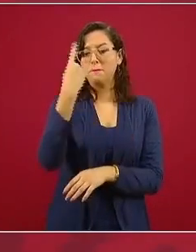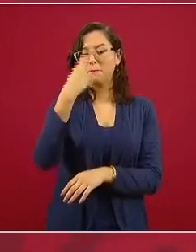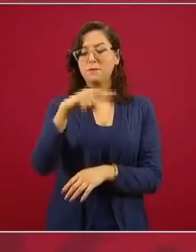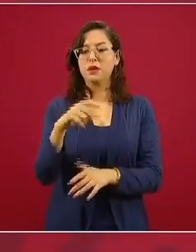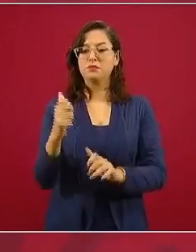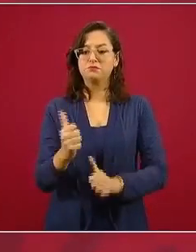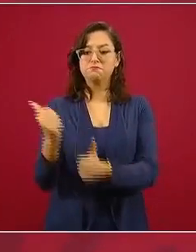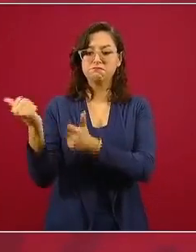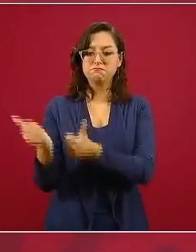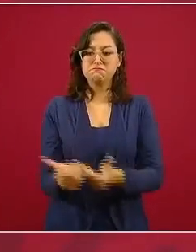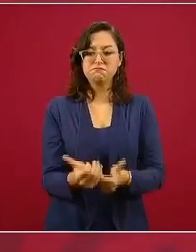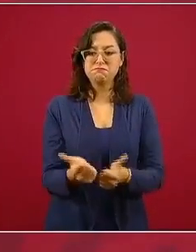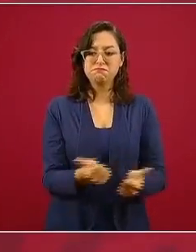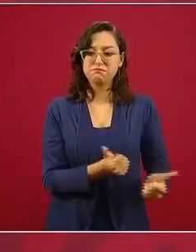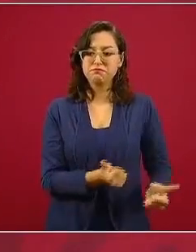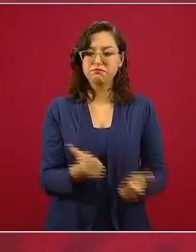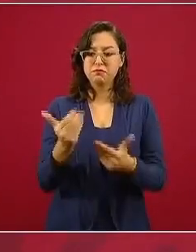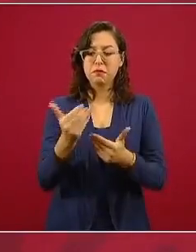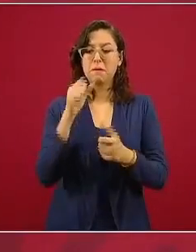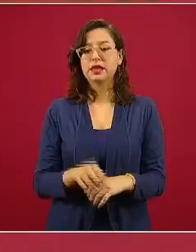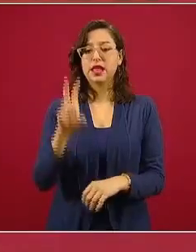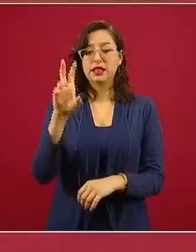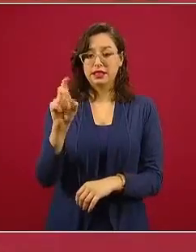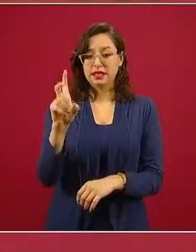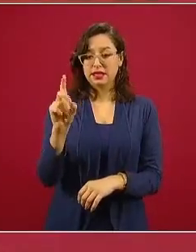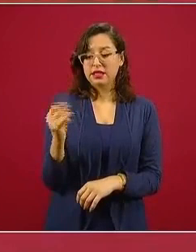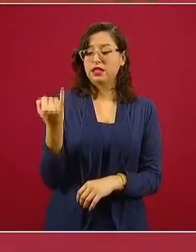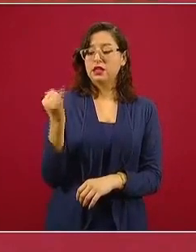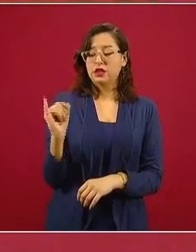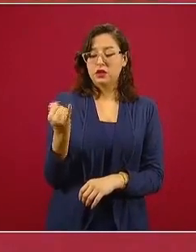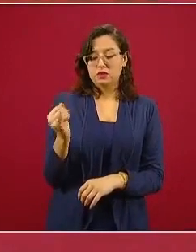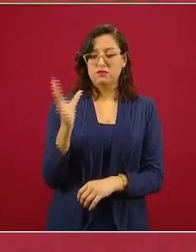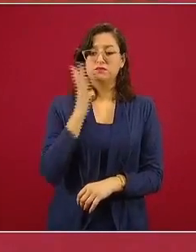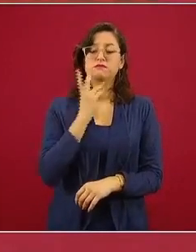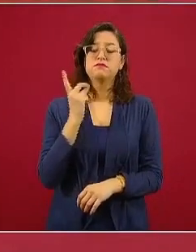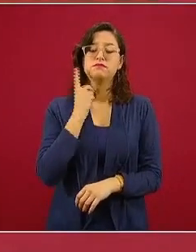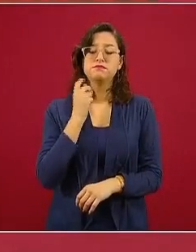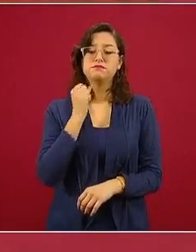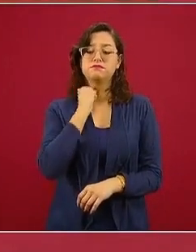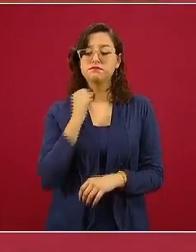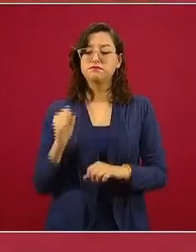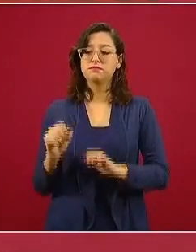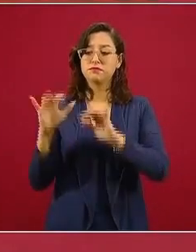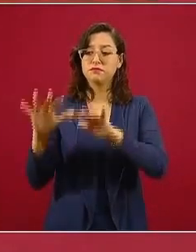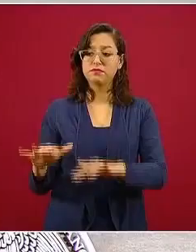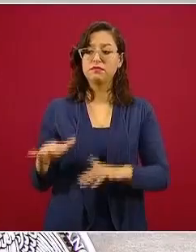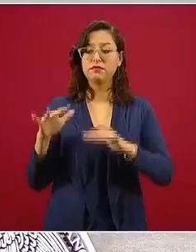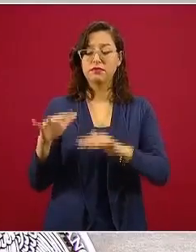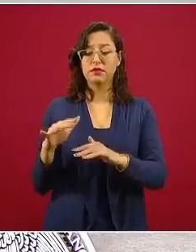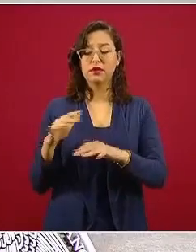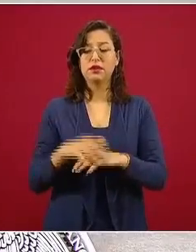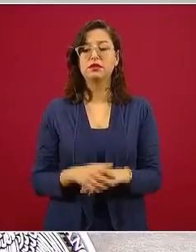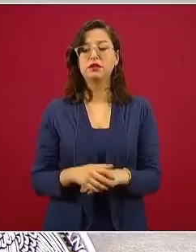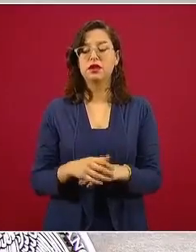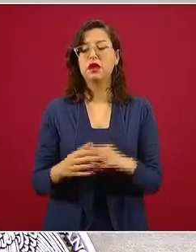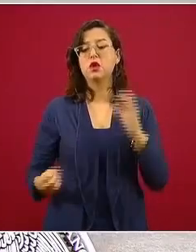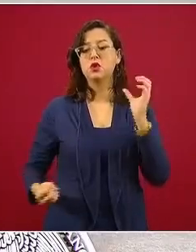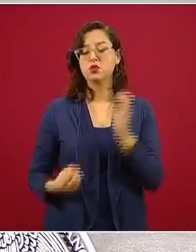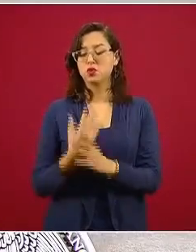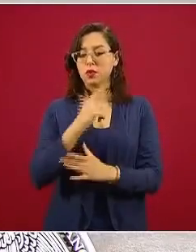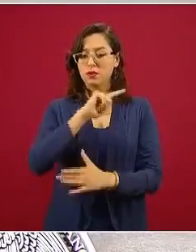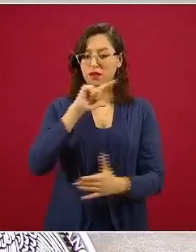y Exportación y la Ley de la Reforma. El Congreso de la Unión aprobó la expedición y reforma de las siguientes